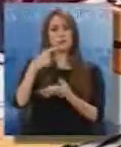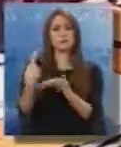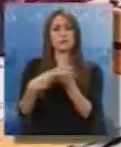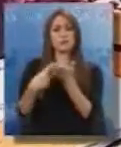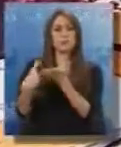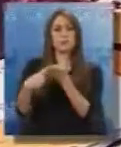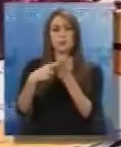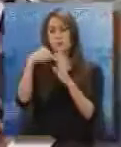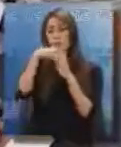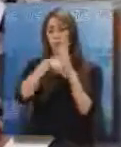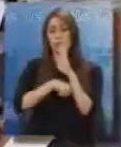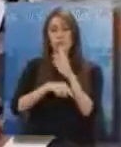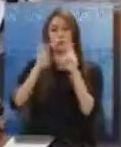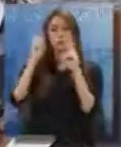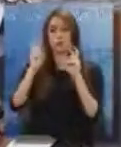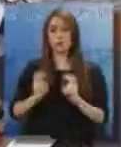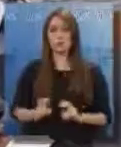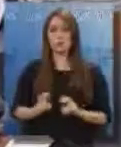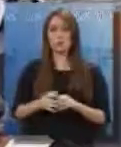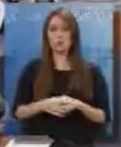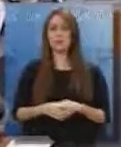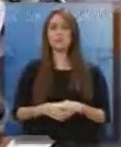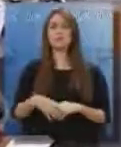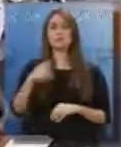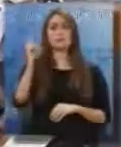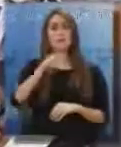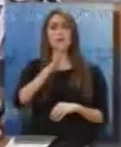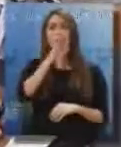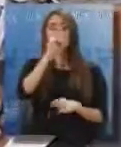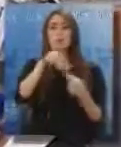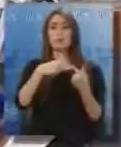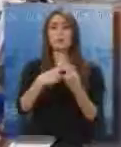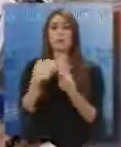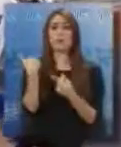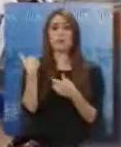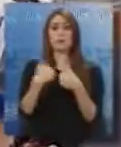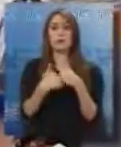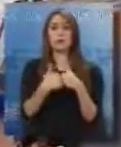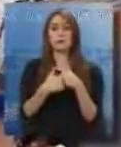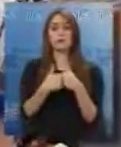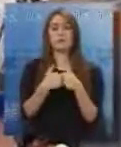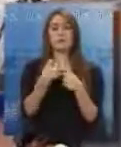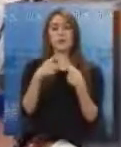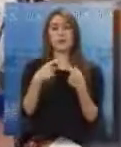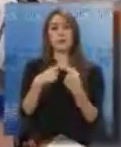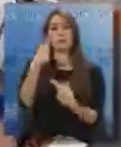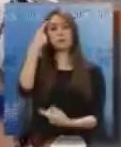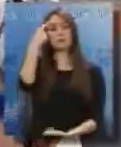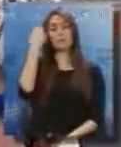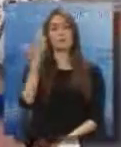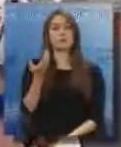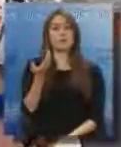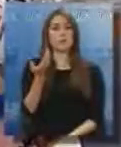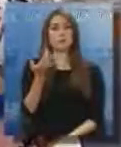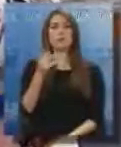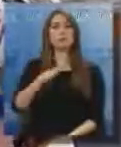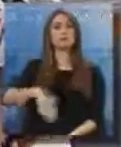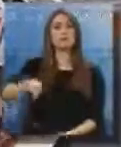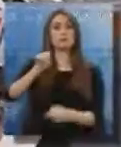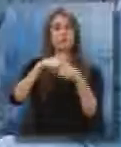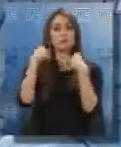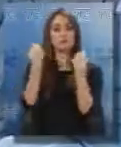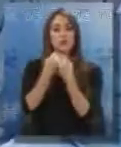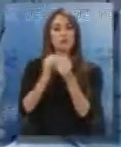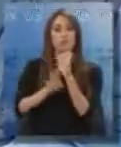durante la sesión ingresa al pleno de la asamblea siempre pueden surgir también alguna consideración que desde los sectores sociales